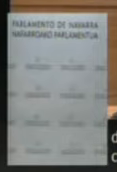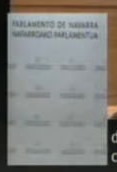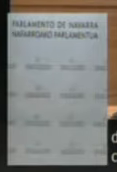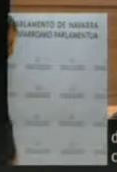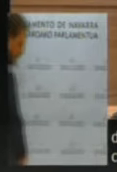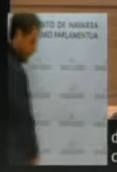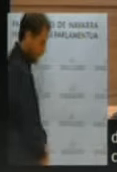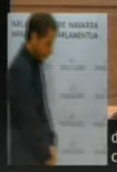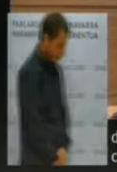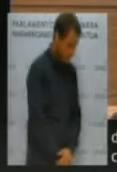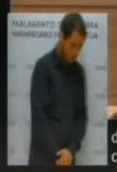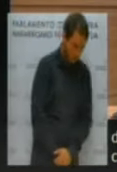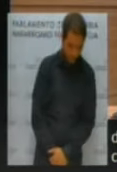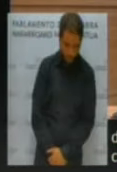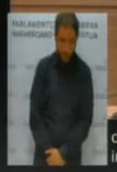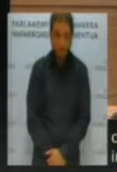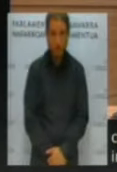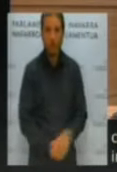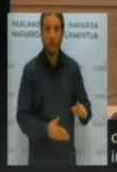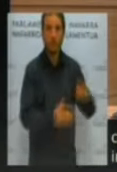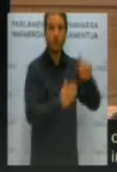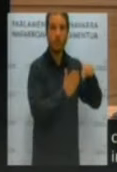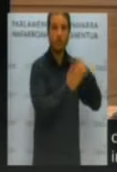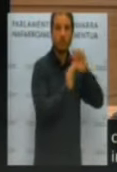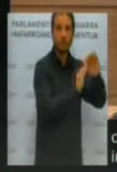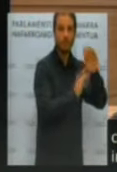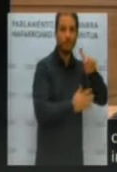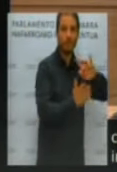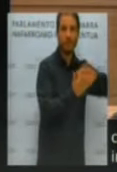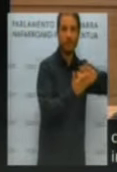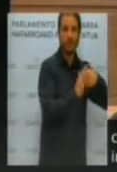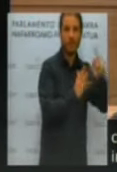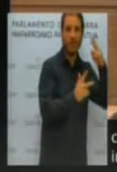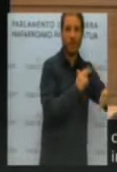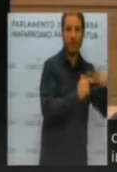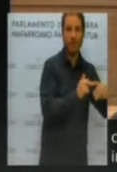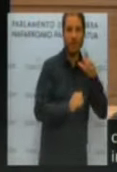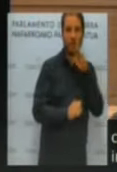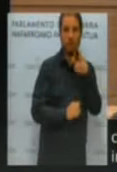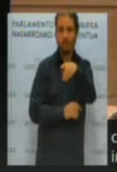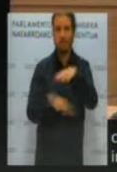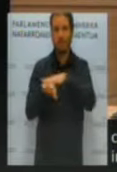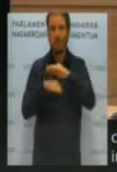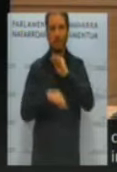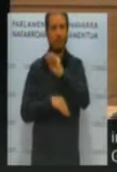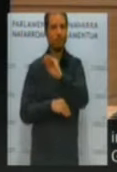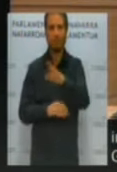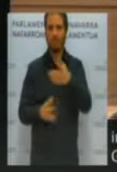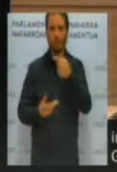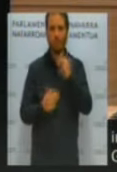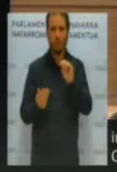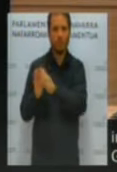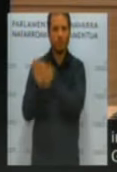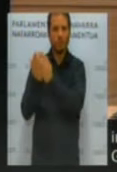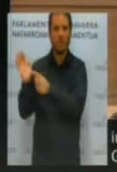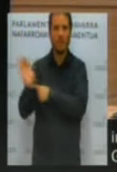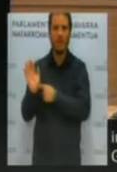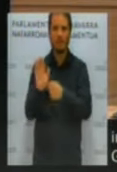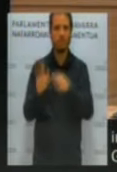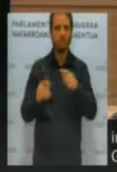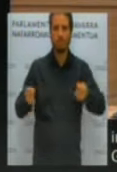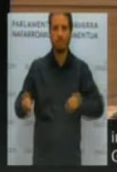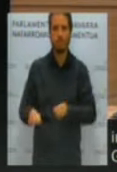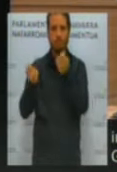la ineficiencia y la inoperancia en la gestión de su Gobierno. Porque es incapaz de sacar los pliegos. ¿Qué pasa con San Juan de Dios? Más de